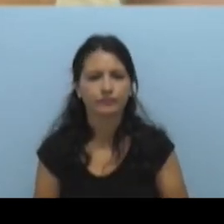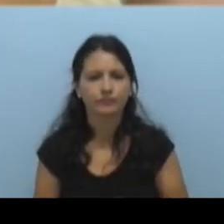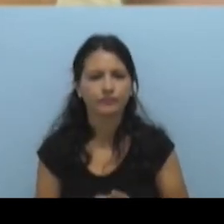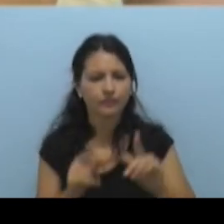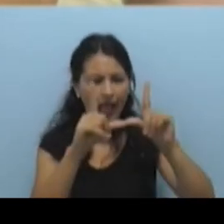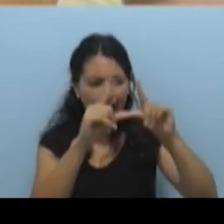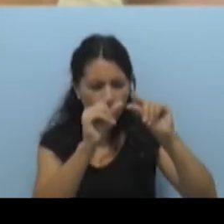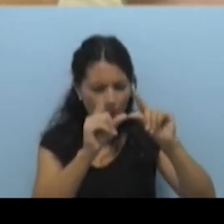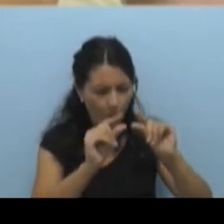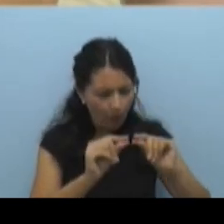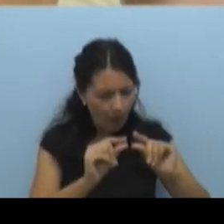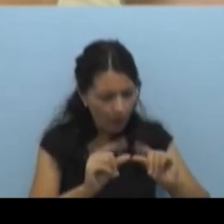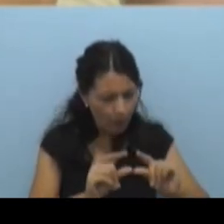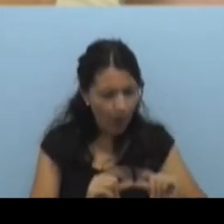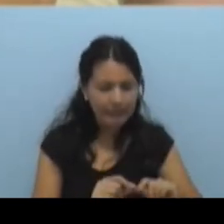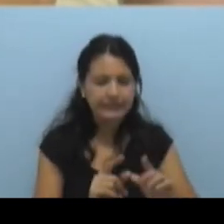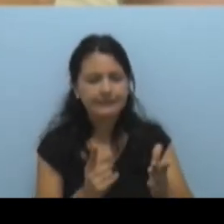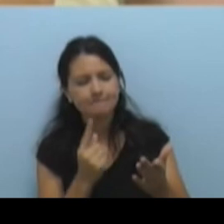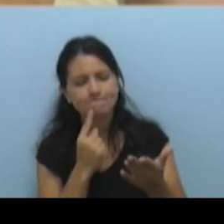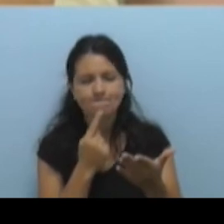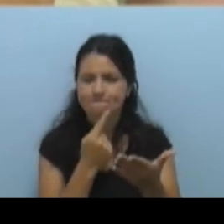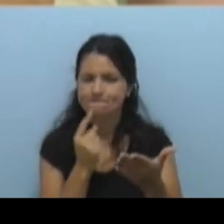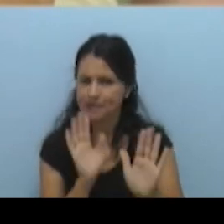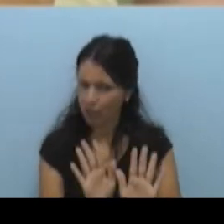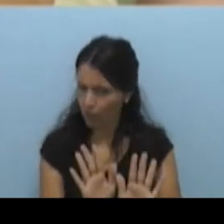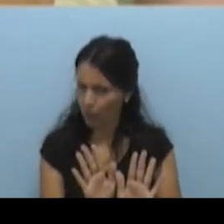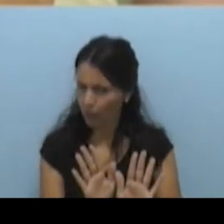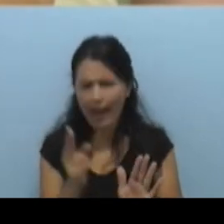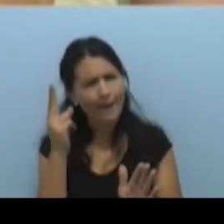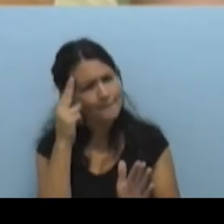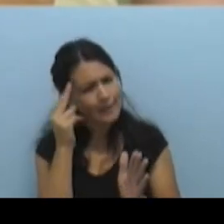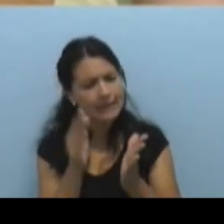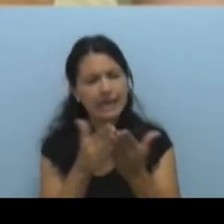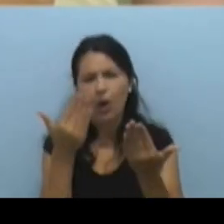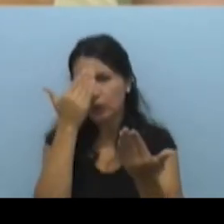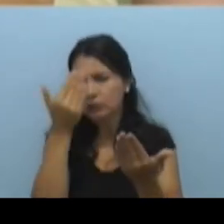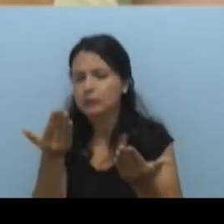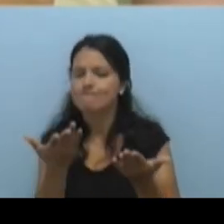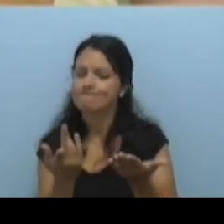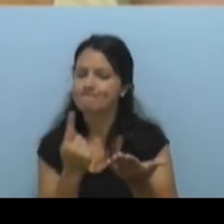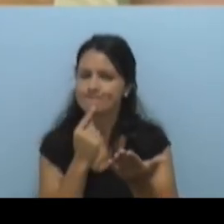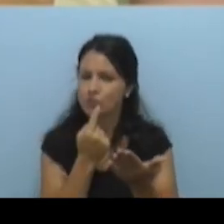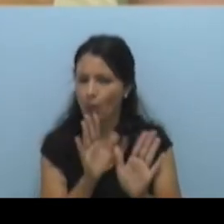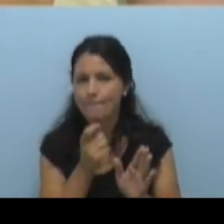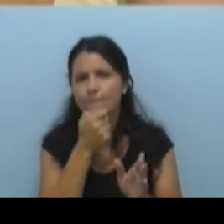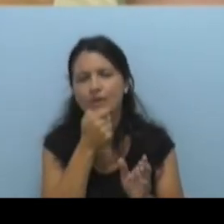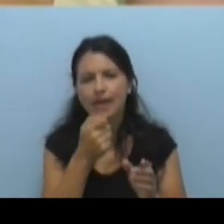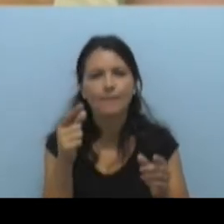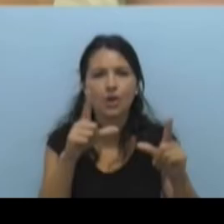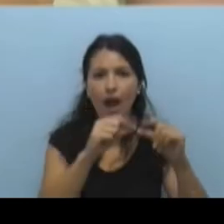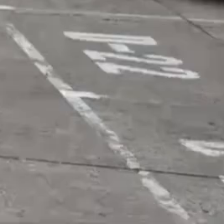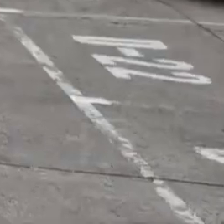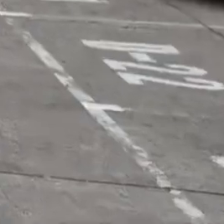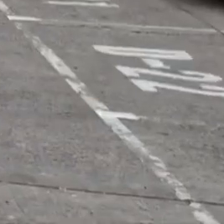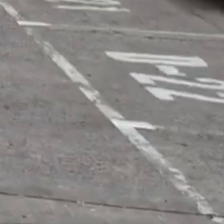de muy dudosa constitucionalidad en este proyecto. En el artículo 7, infine, se faculta al gobernador a